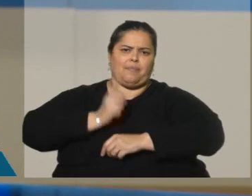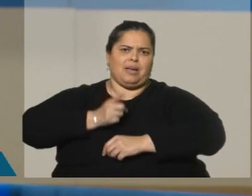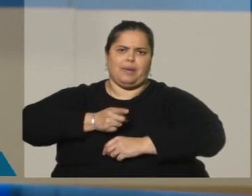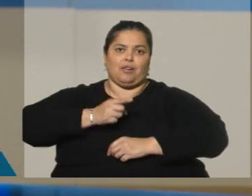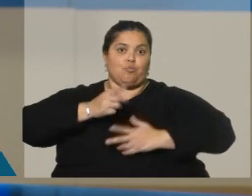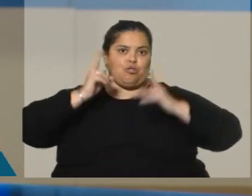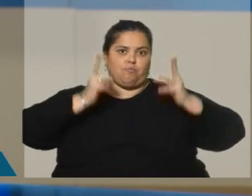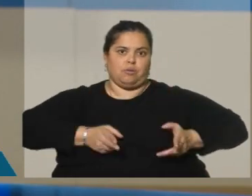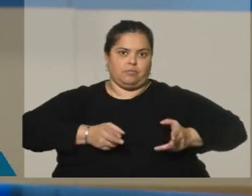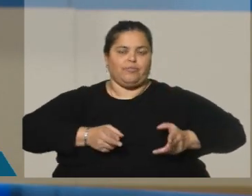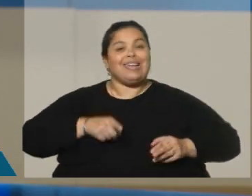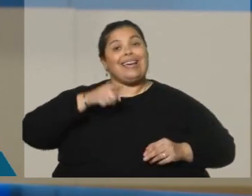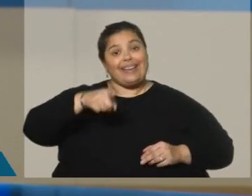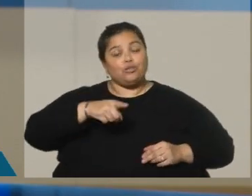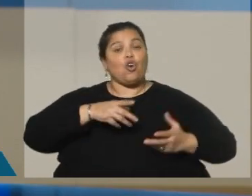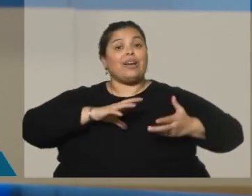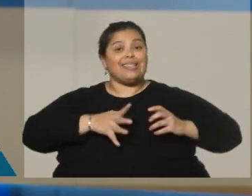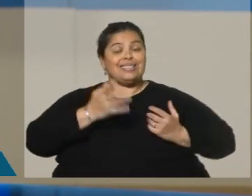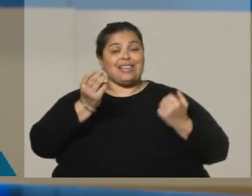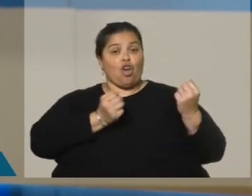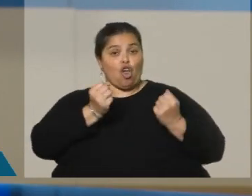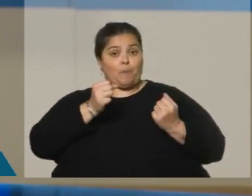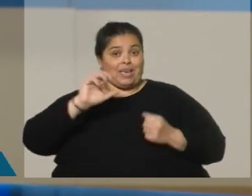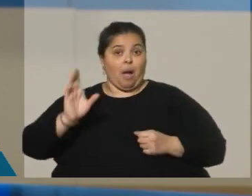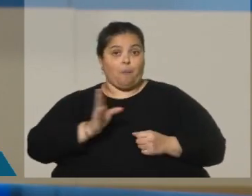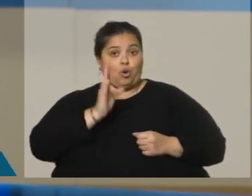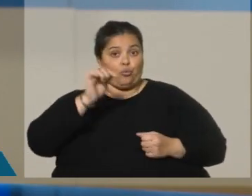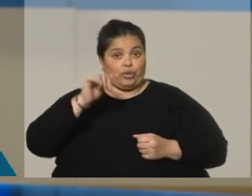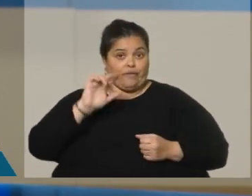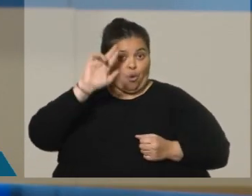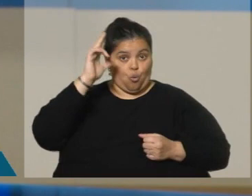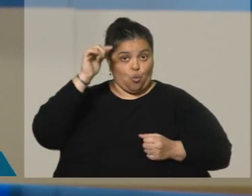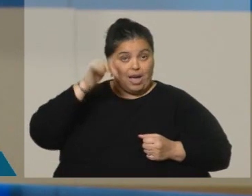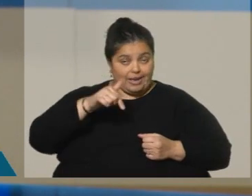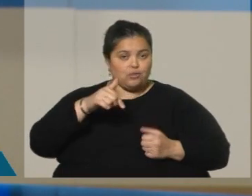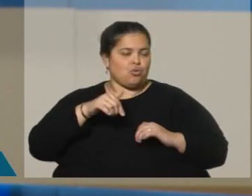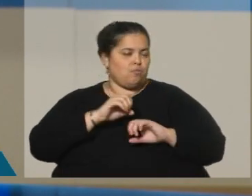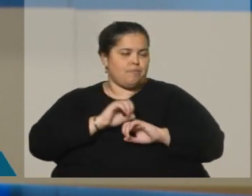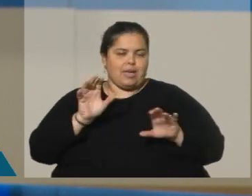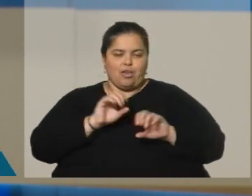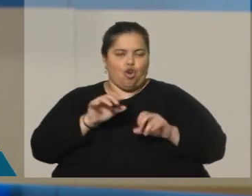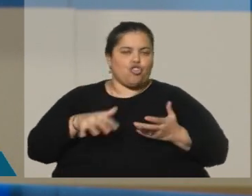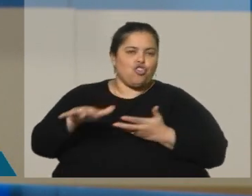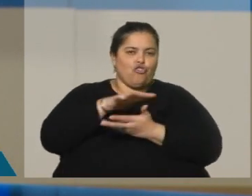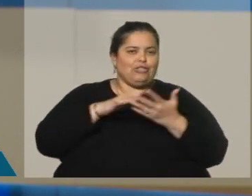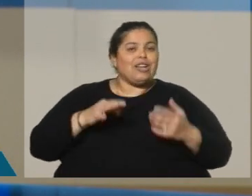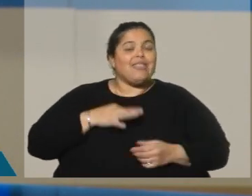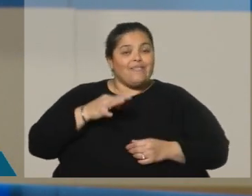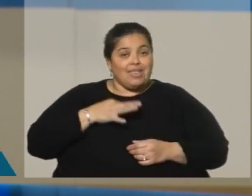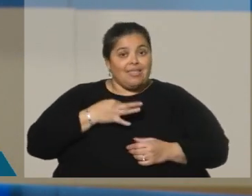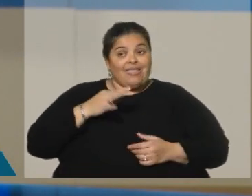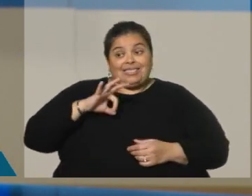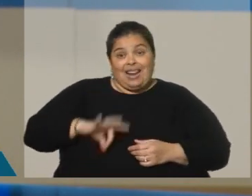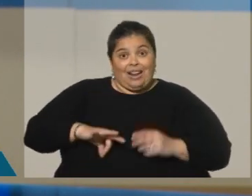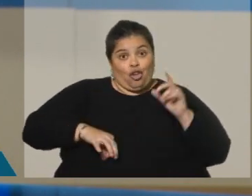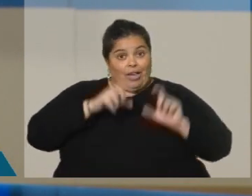esa crisis económica productiva que en el Uruguay se había dado y que había afectado grandemente las condiciones de vida y salariales de los